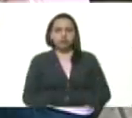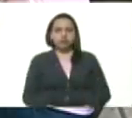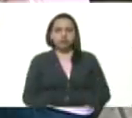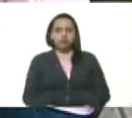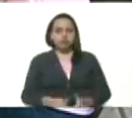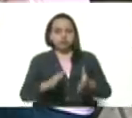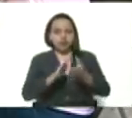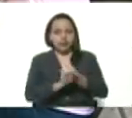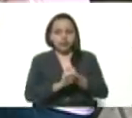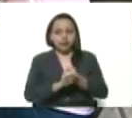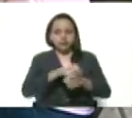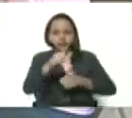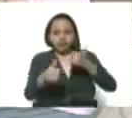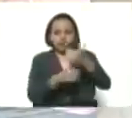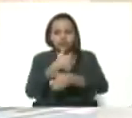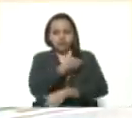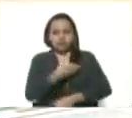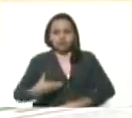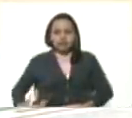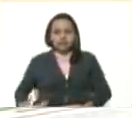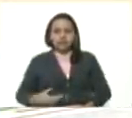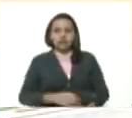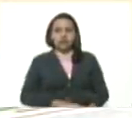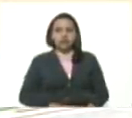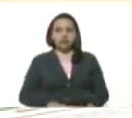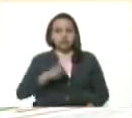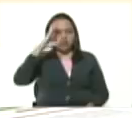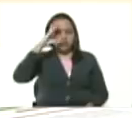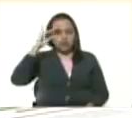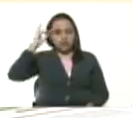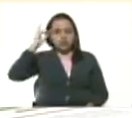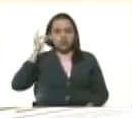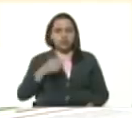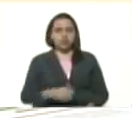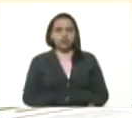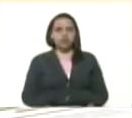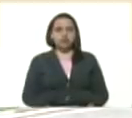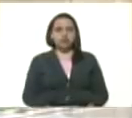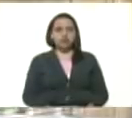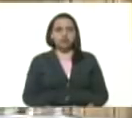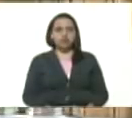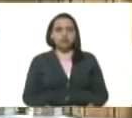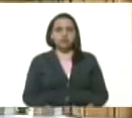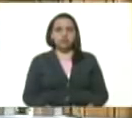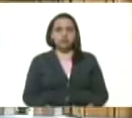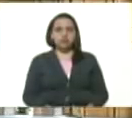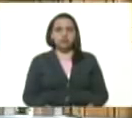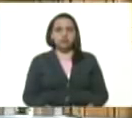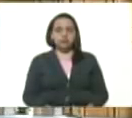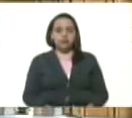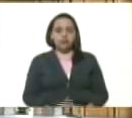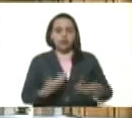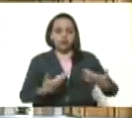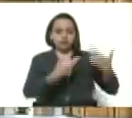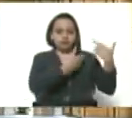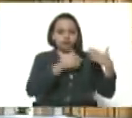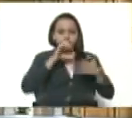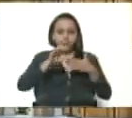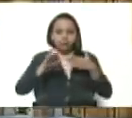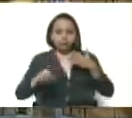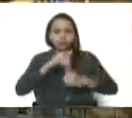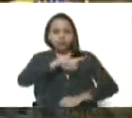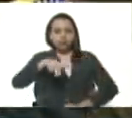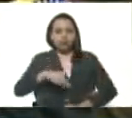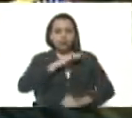Compañera, vicepresidenta ejecutiva, Delcy Rodríguez, comandante estratégico operacional de nuestra